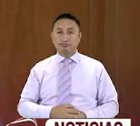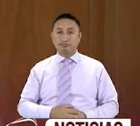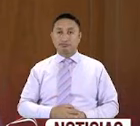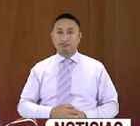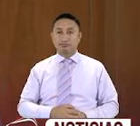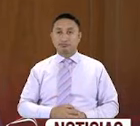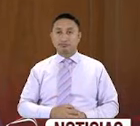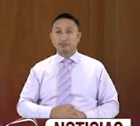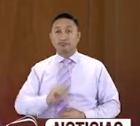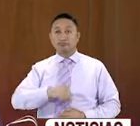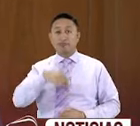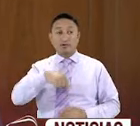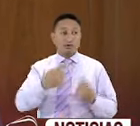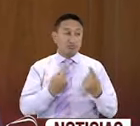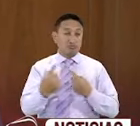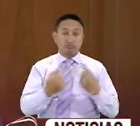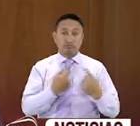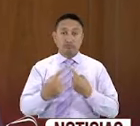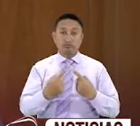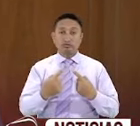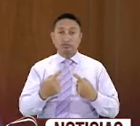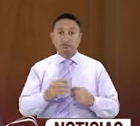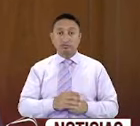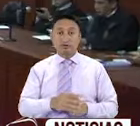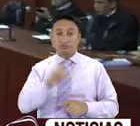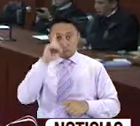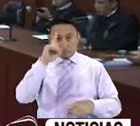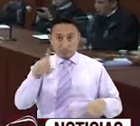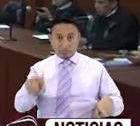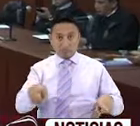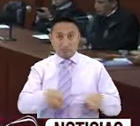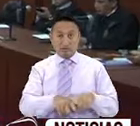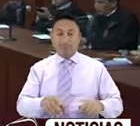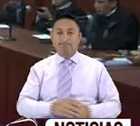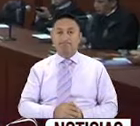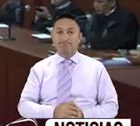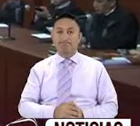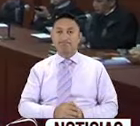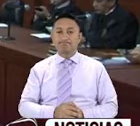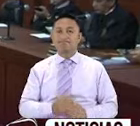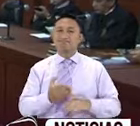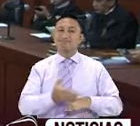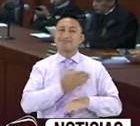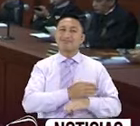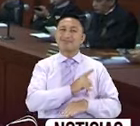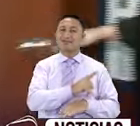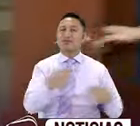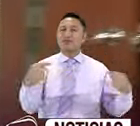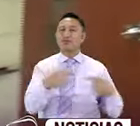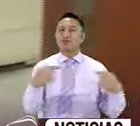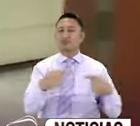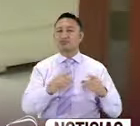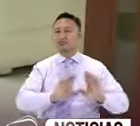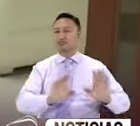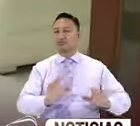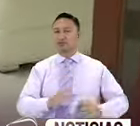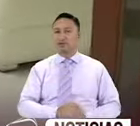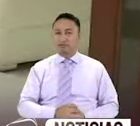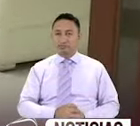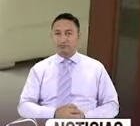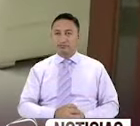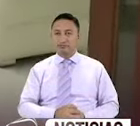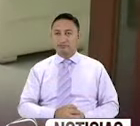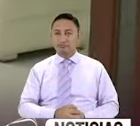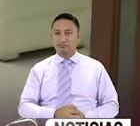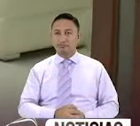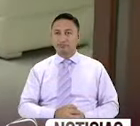dialogar y para encontrar un consenso. Atrás se quiere dejar posibles rencillas entre los magistrados y que vengan vientos